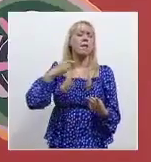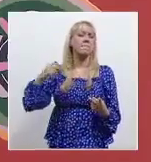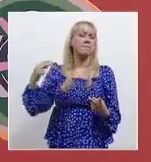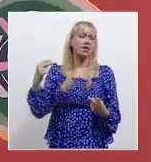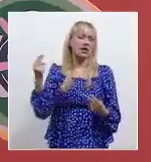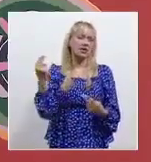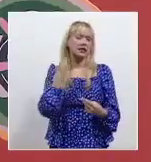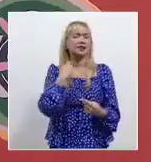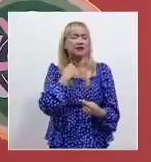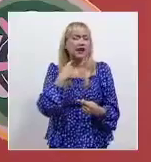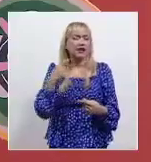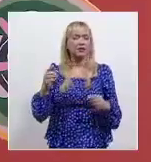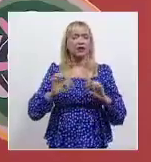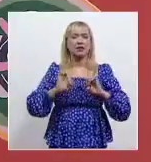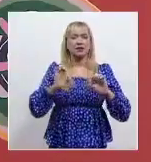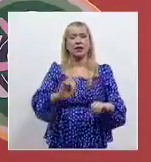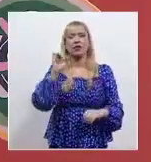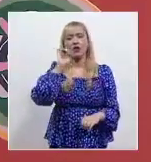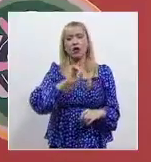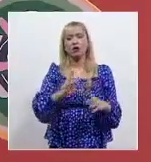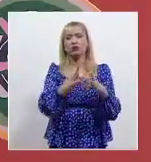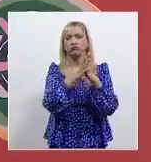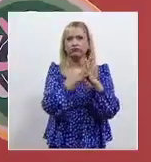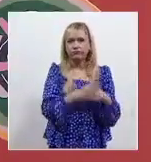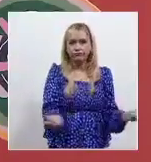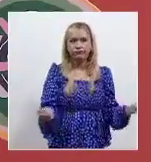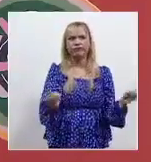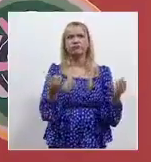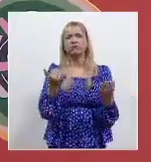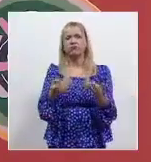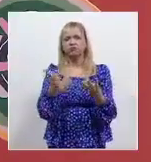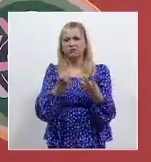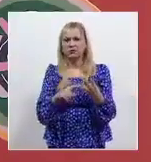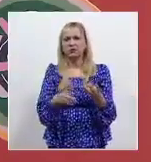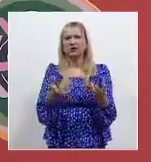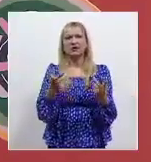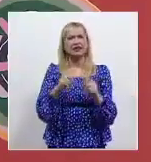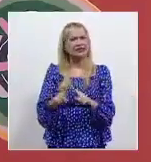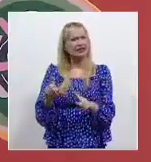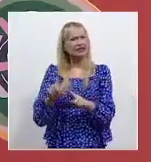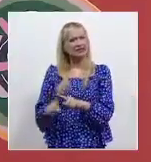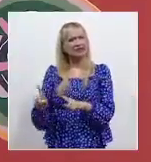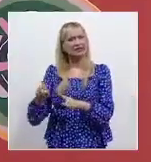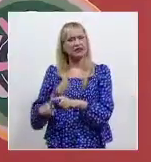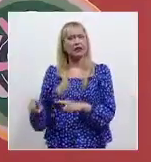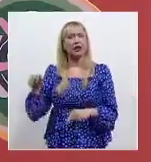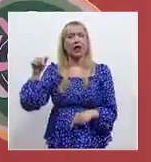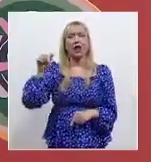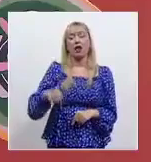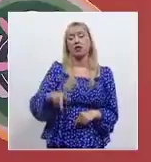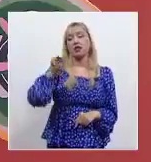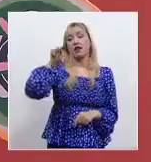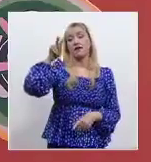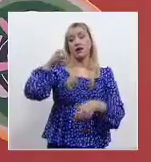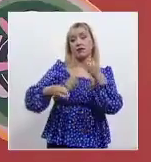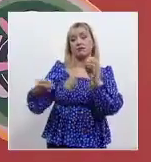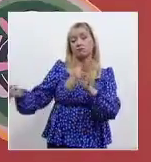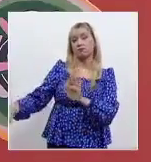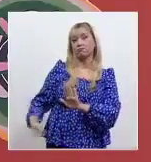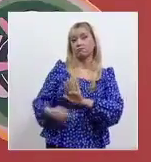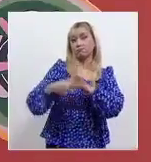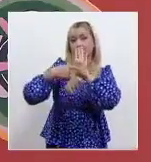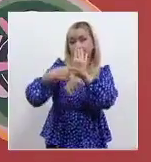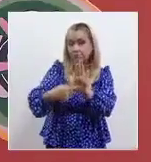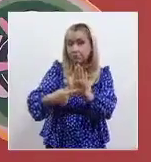personas desaparecidas. Entonces, creo que a través de una pantalla como la de Justicia TV y